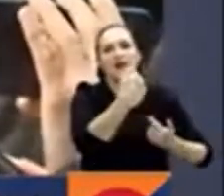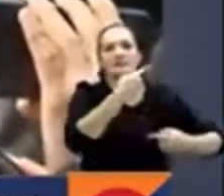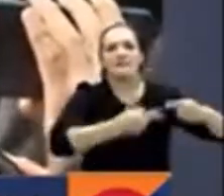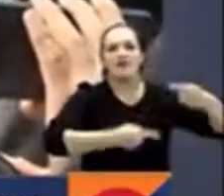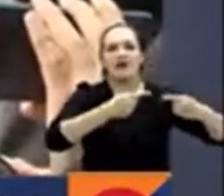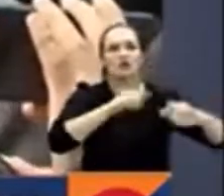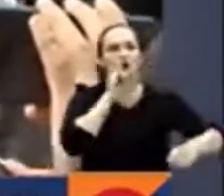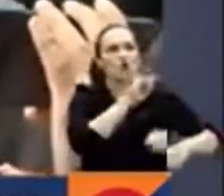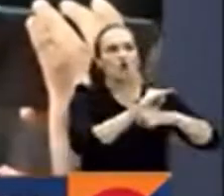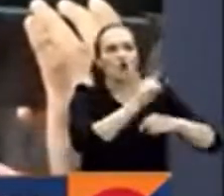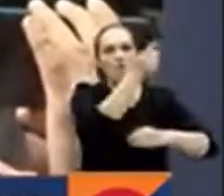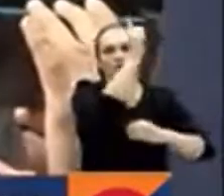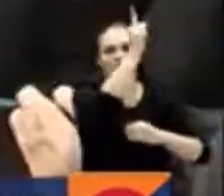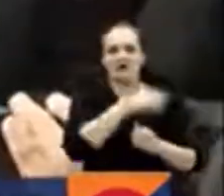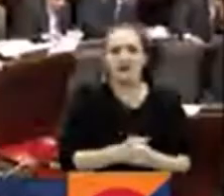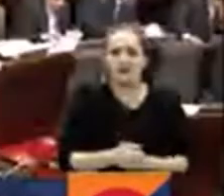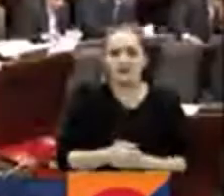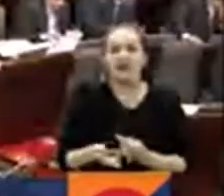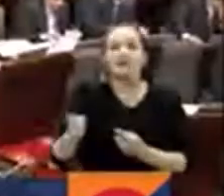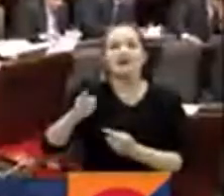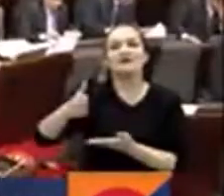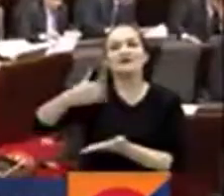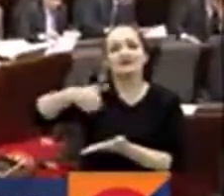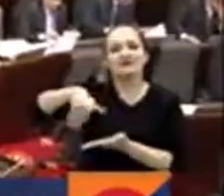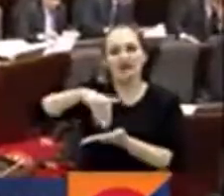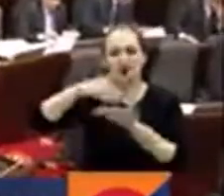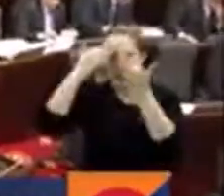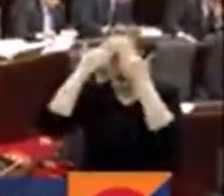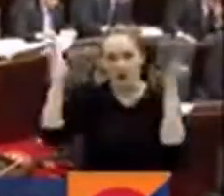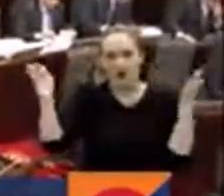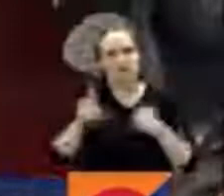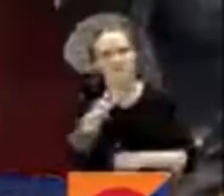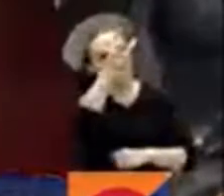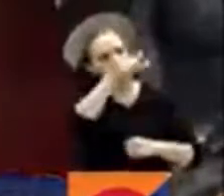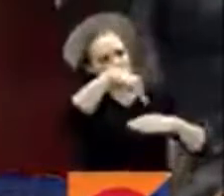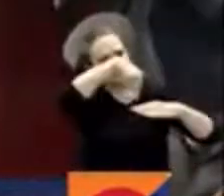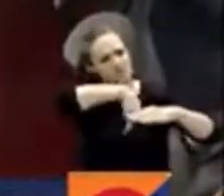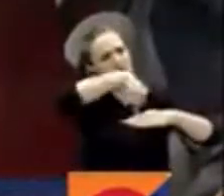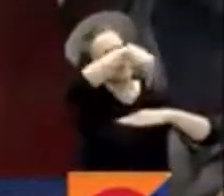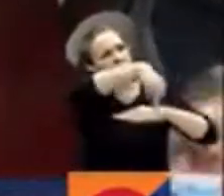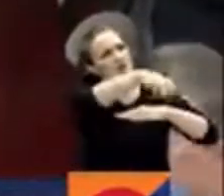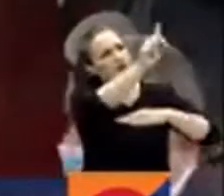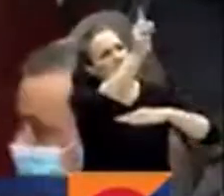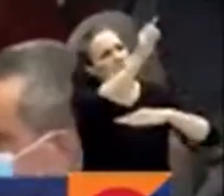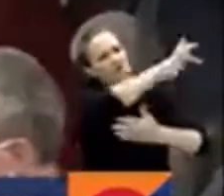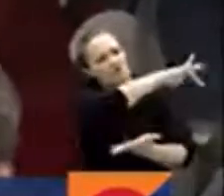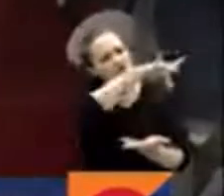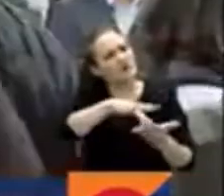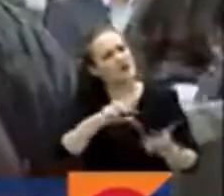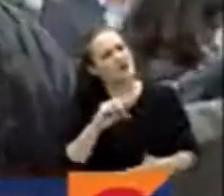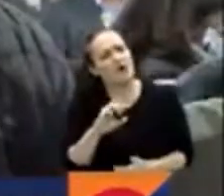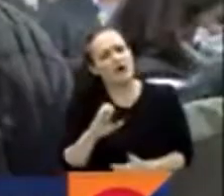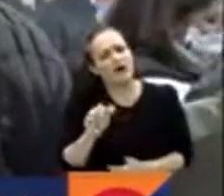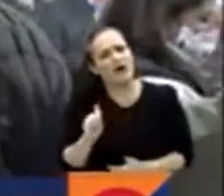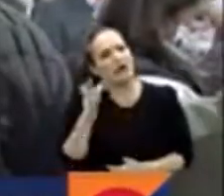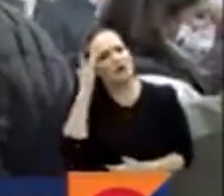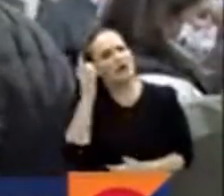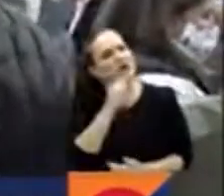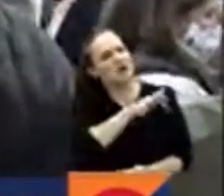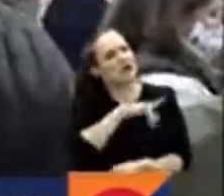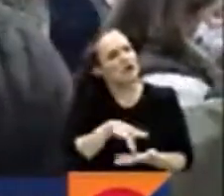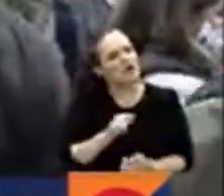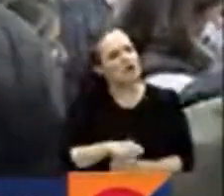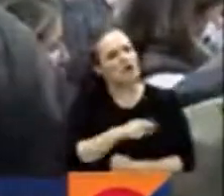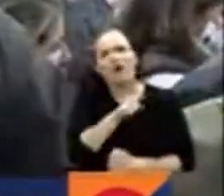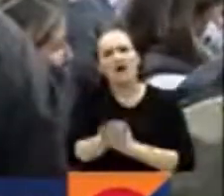censura al canciller Álvaro Leyva para que explique por qué Colombia se ausentó de la sesión de la OEA en la que fue condenada la dictadura